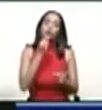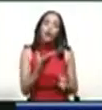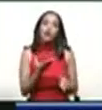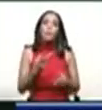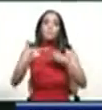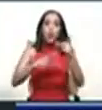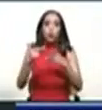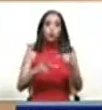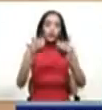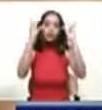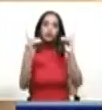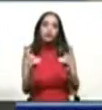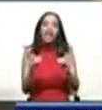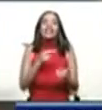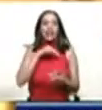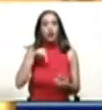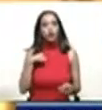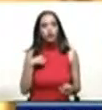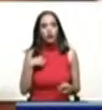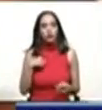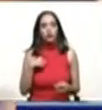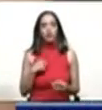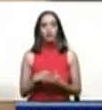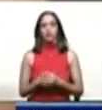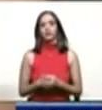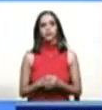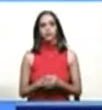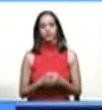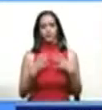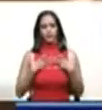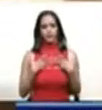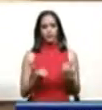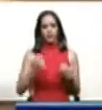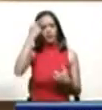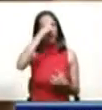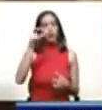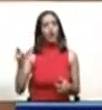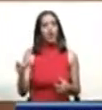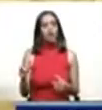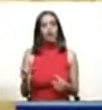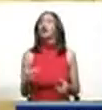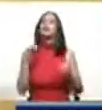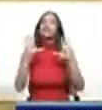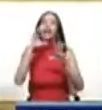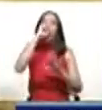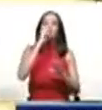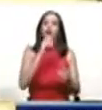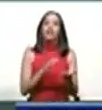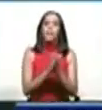esas medidas es que nosotros hemos rescatado para el pueblo en estos 10 años que han